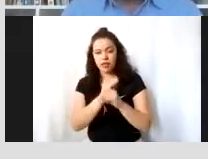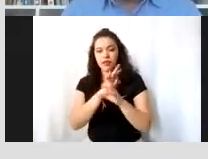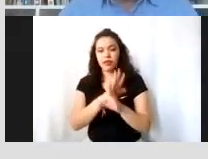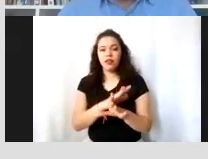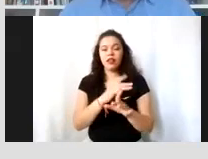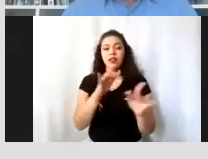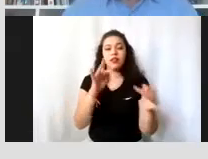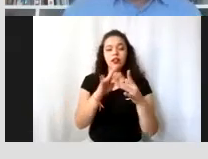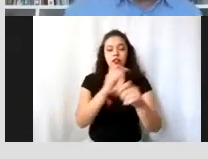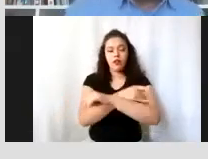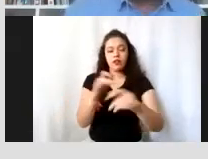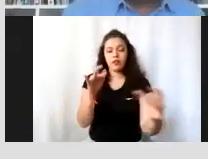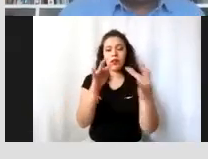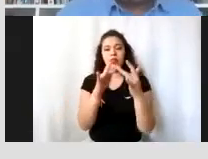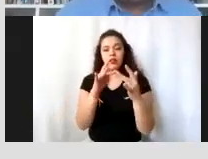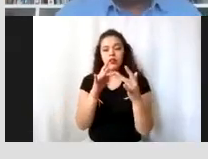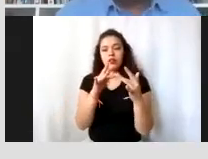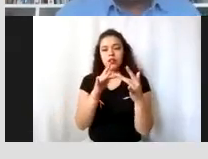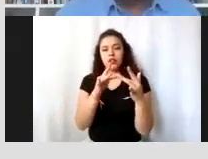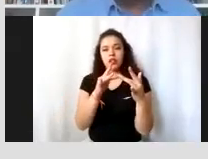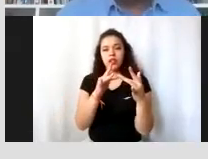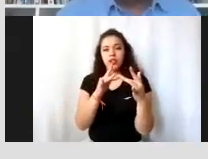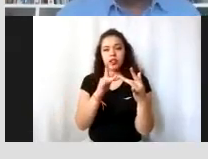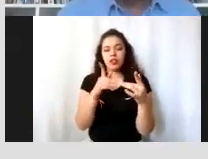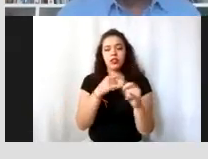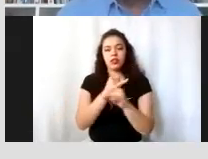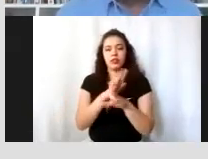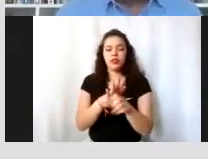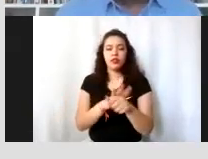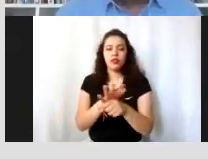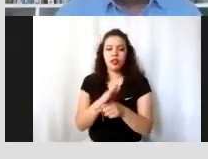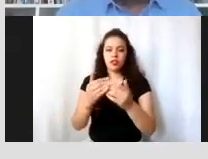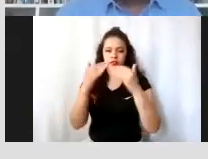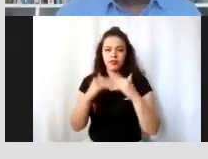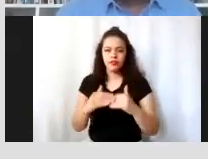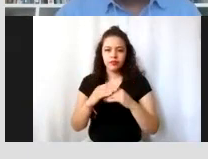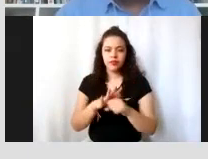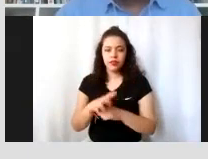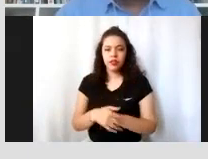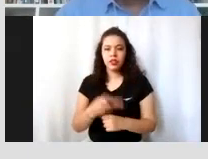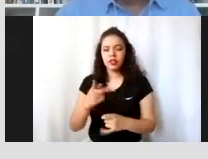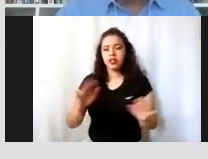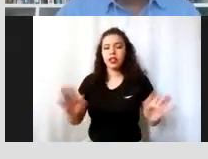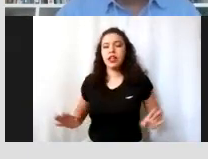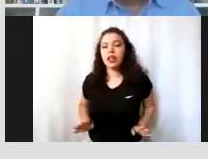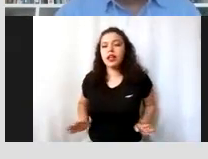familiar, yo especificaría qué datos, aunque eso es lo que sigue, el tipo de datos